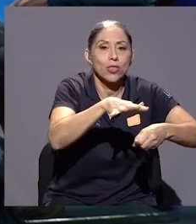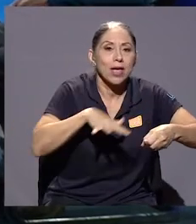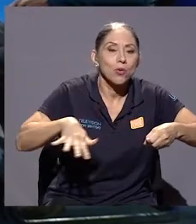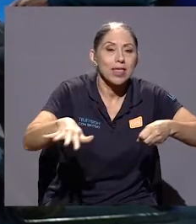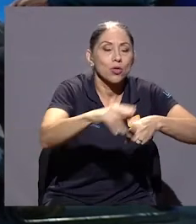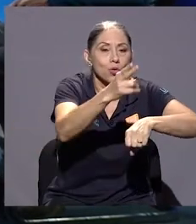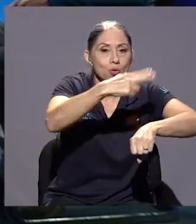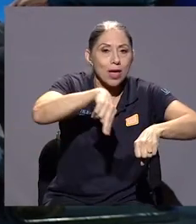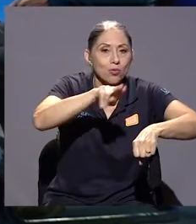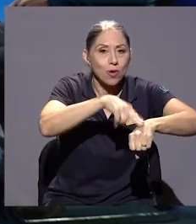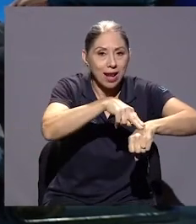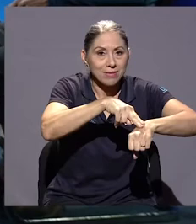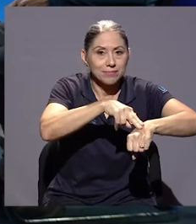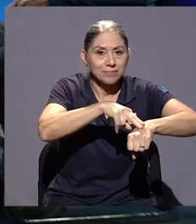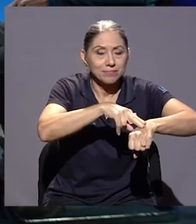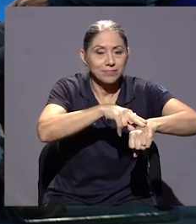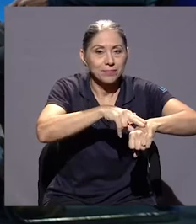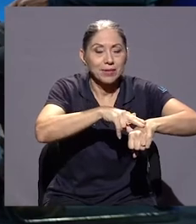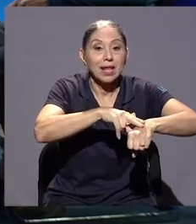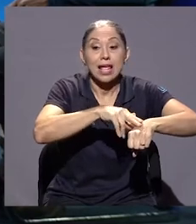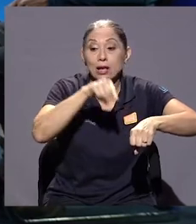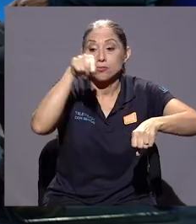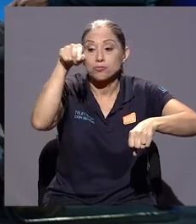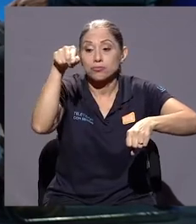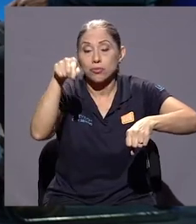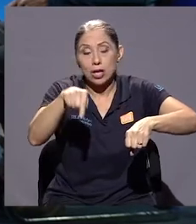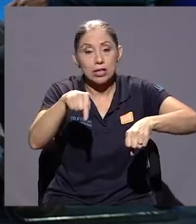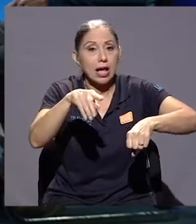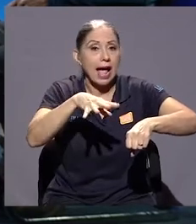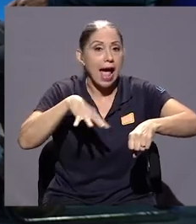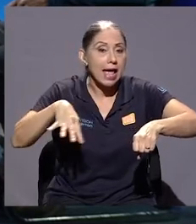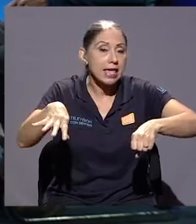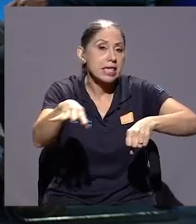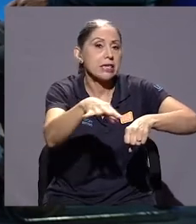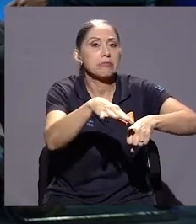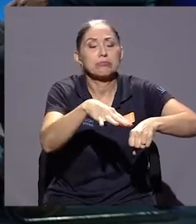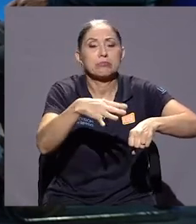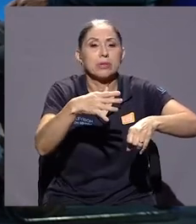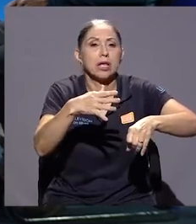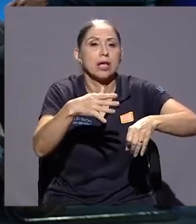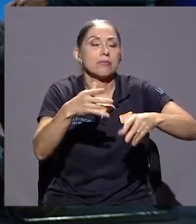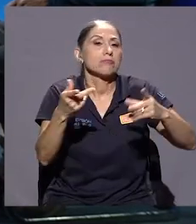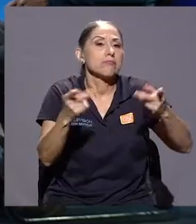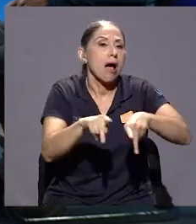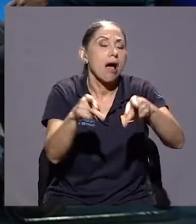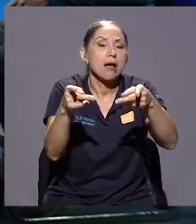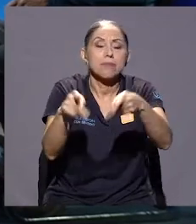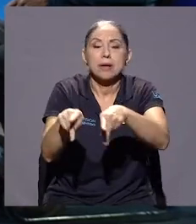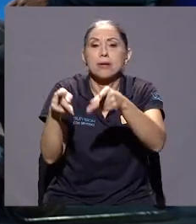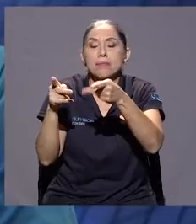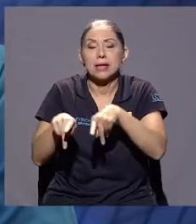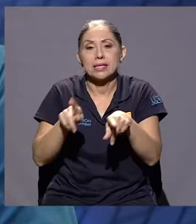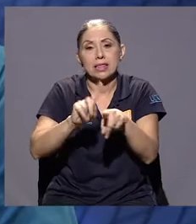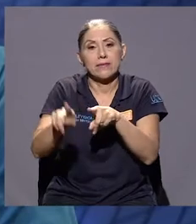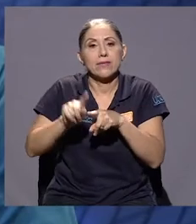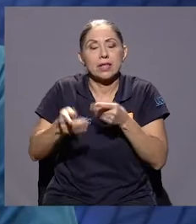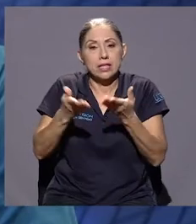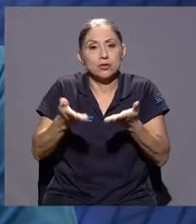y que una manera todos los impactos que se realicen dentro de este territorio en las diferentes partes del entorno